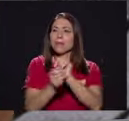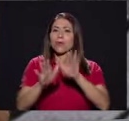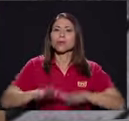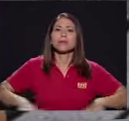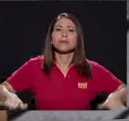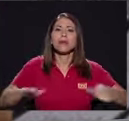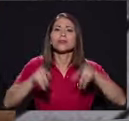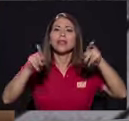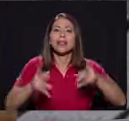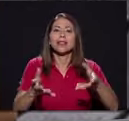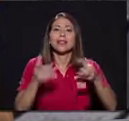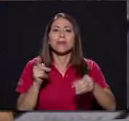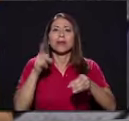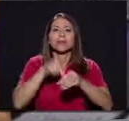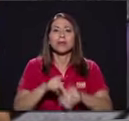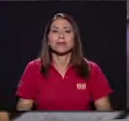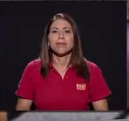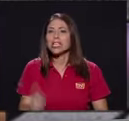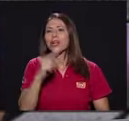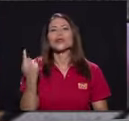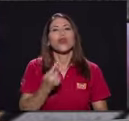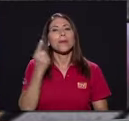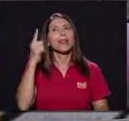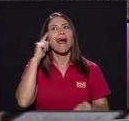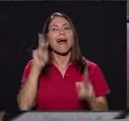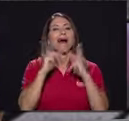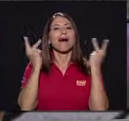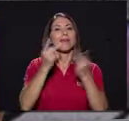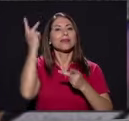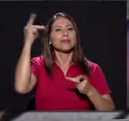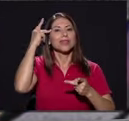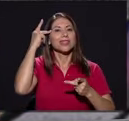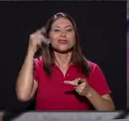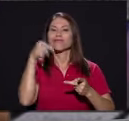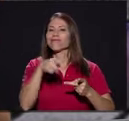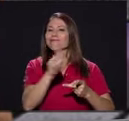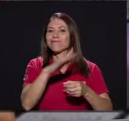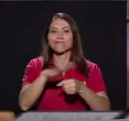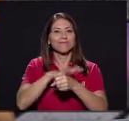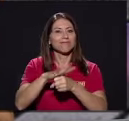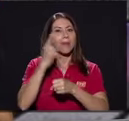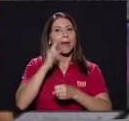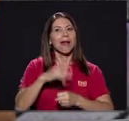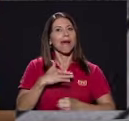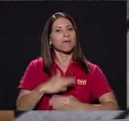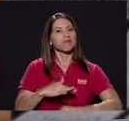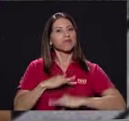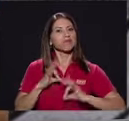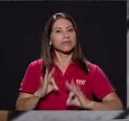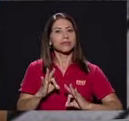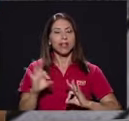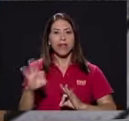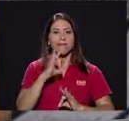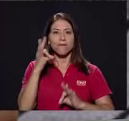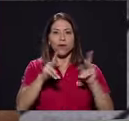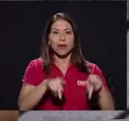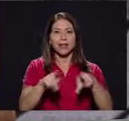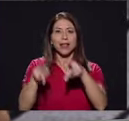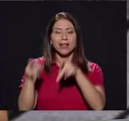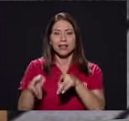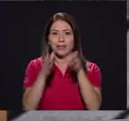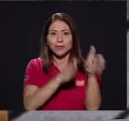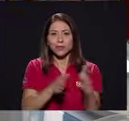quiere participar. Ya no se agotan en los partidos políticos, ya los partidos políticos no son suficientes para satisfacer la forma en la que la